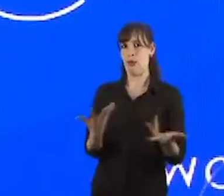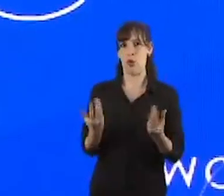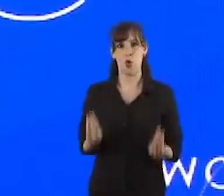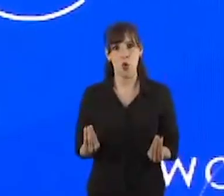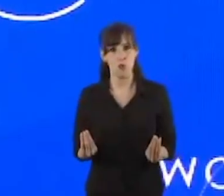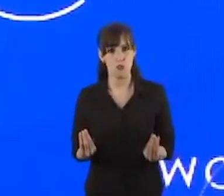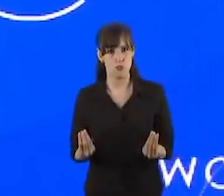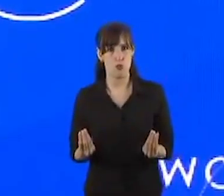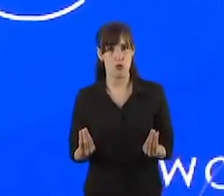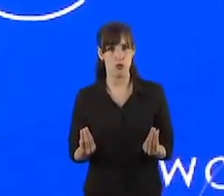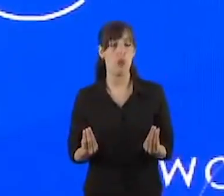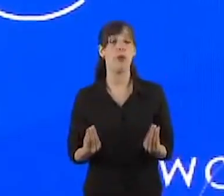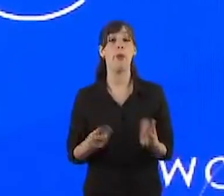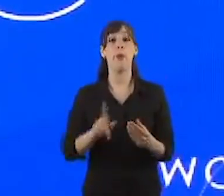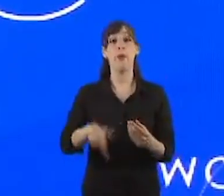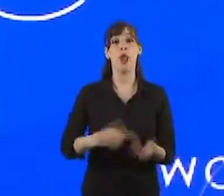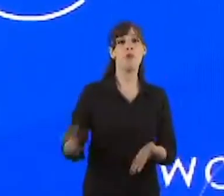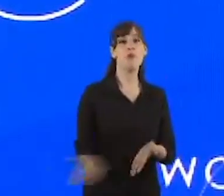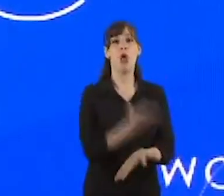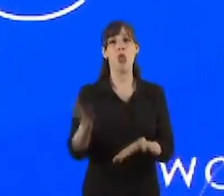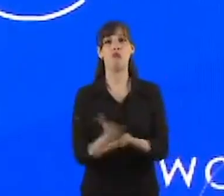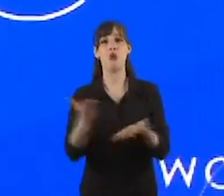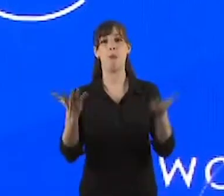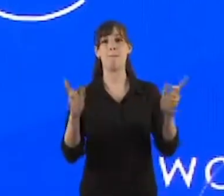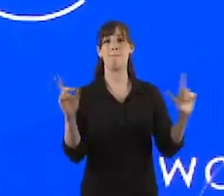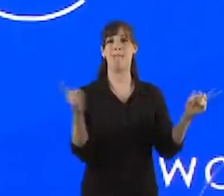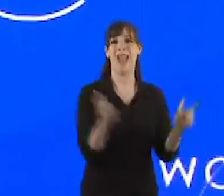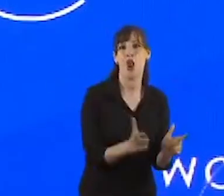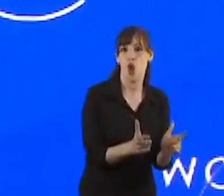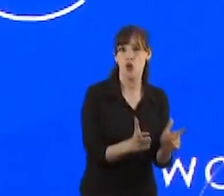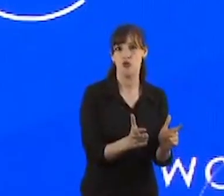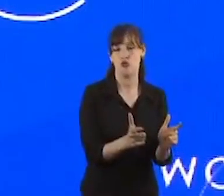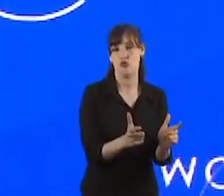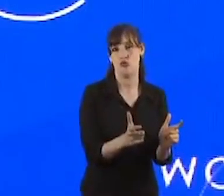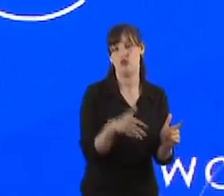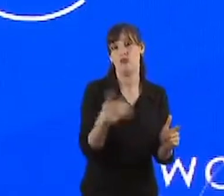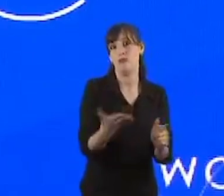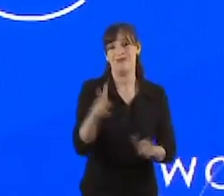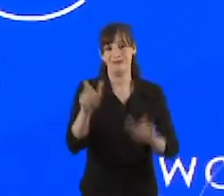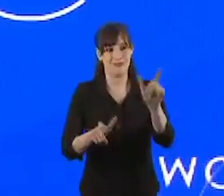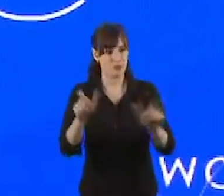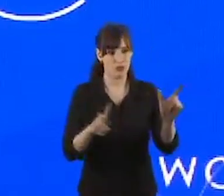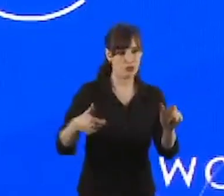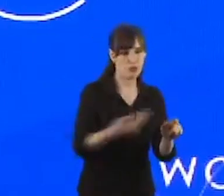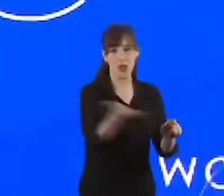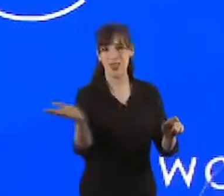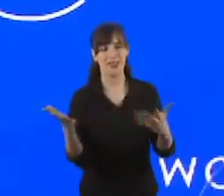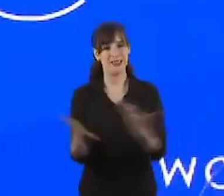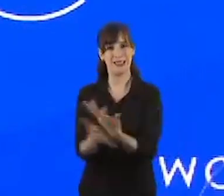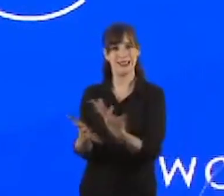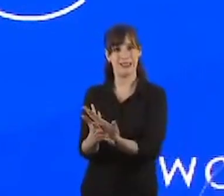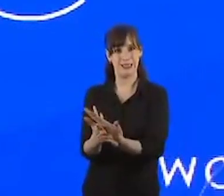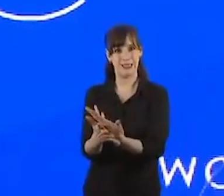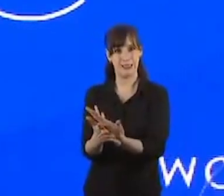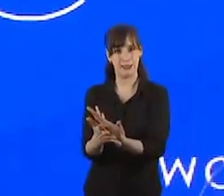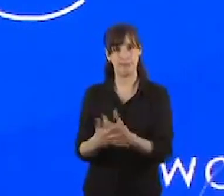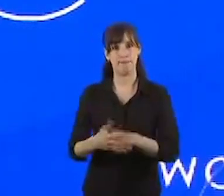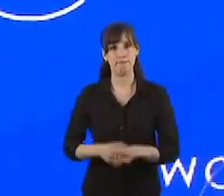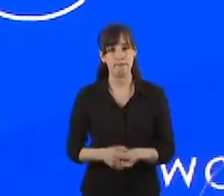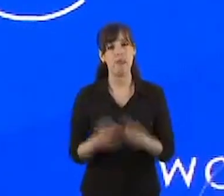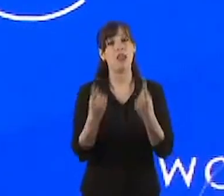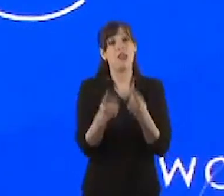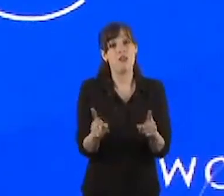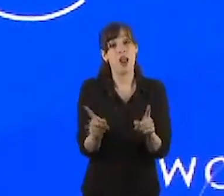va a producir menos y la torta será más chica, generando perjuicio para el conjunto de la sociedad. El